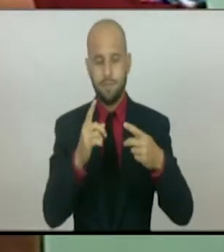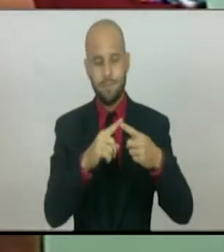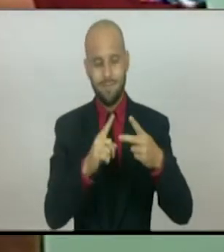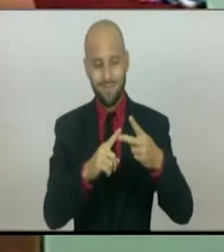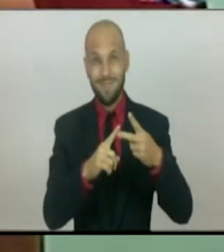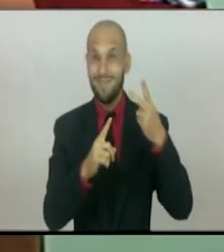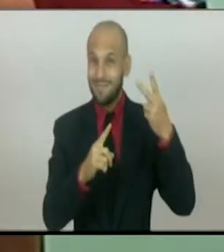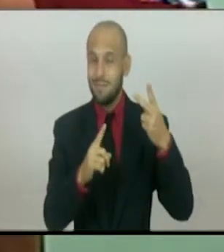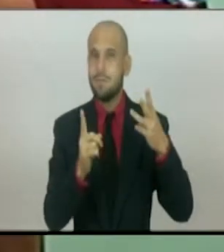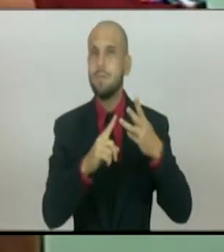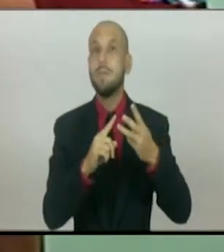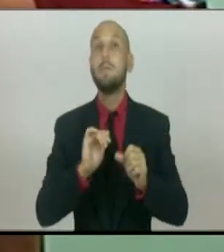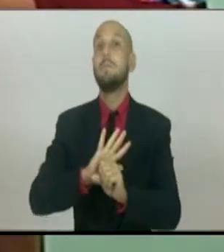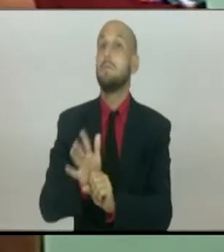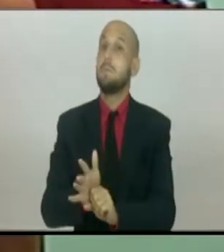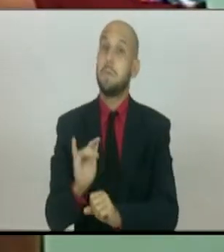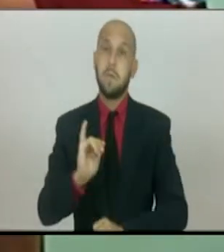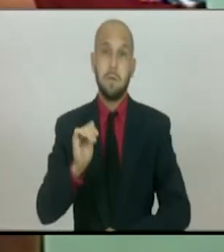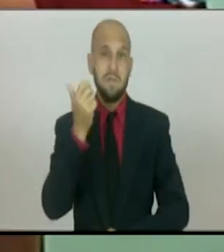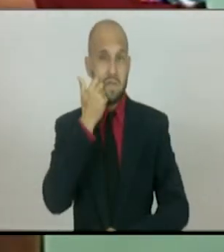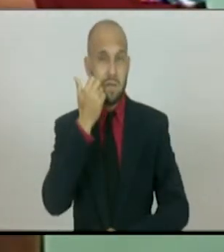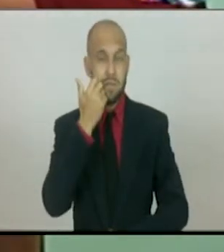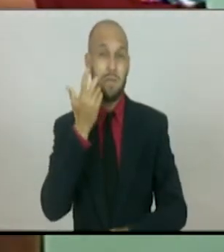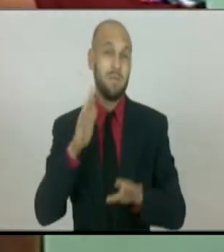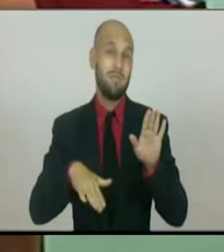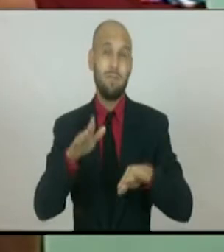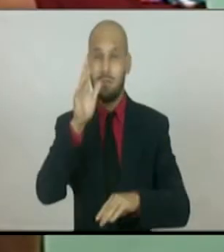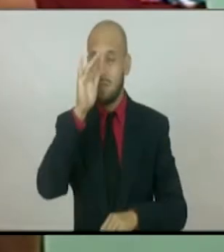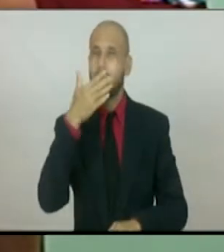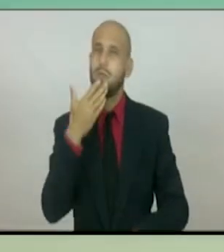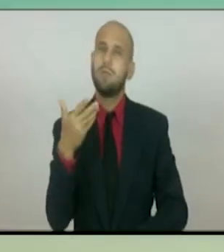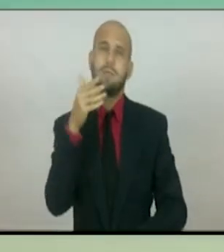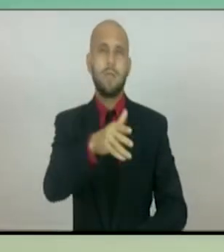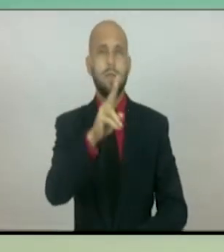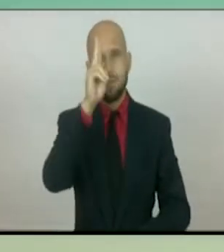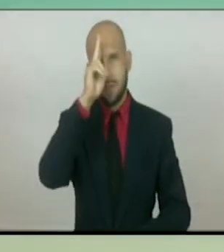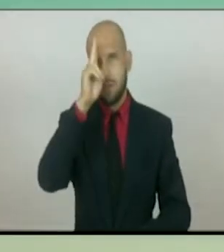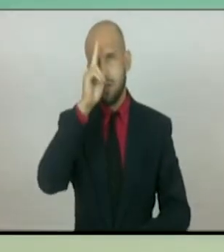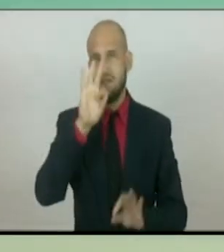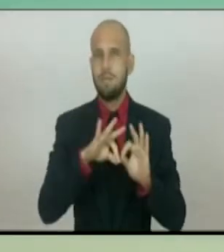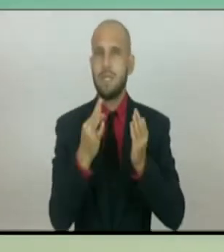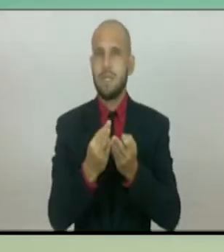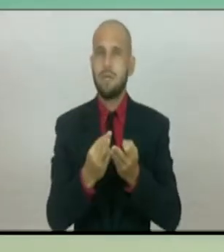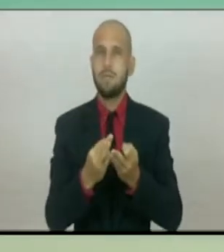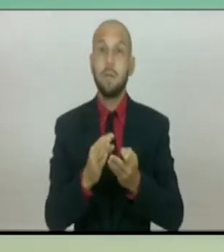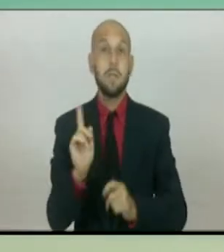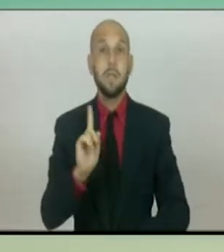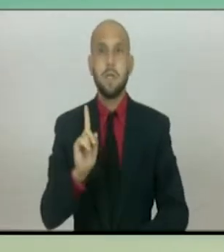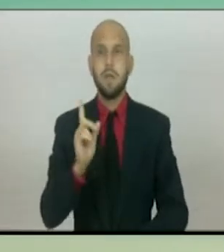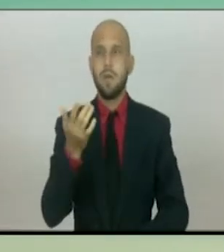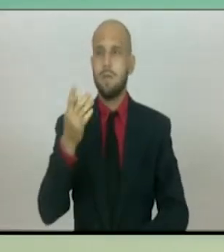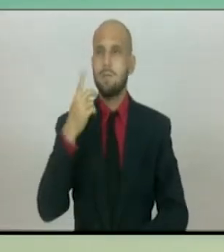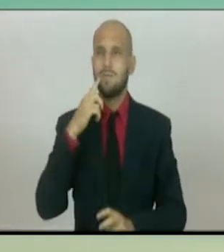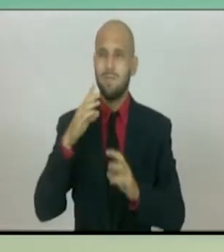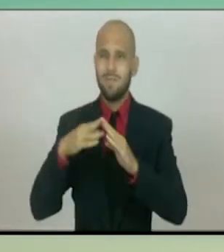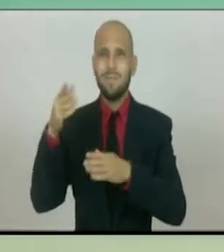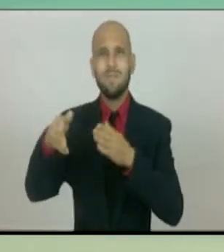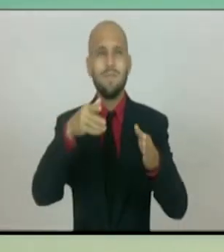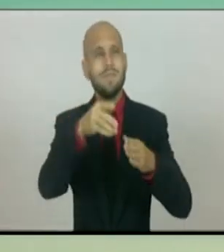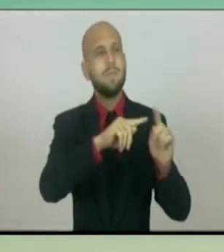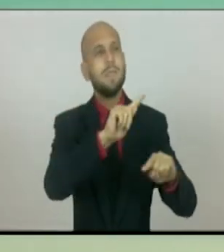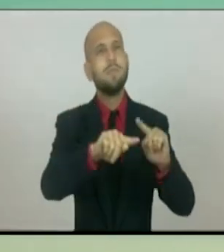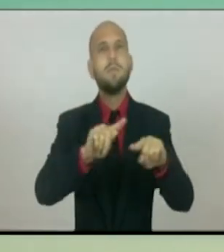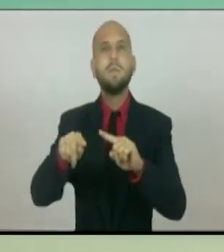de la COVID-19. Todo paciente con fiebre tiene que acudir al médico de familia, si no es identificado por la pesquisa, porque